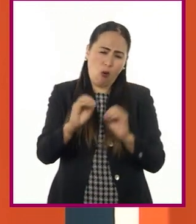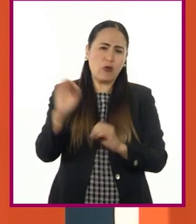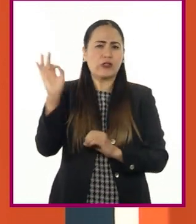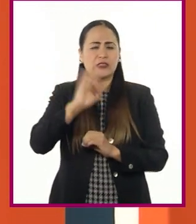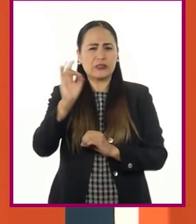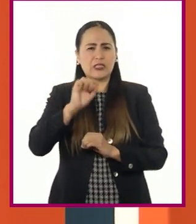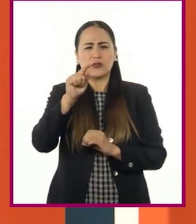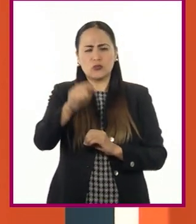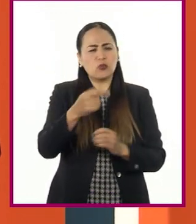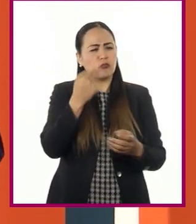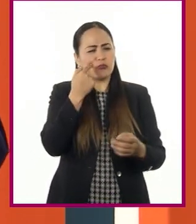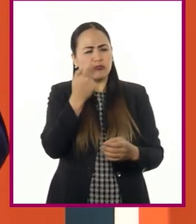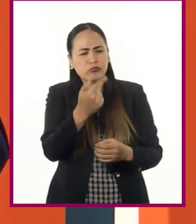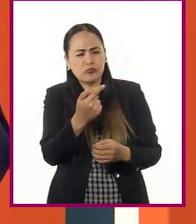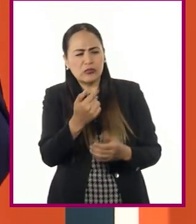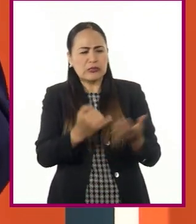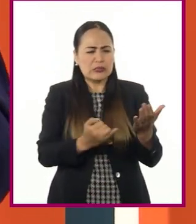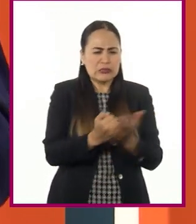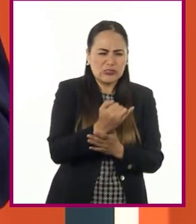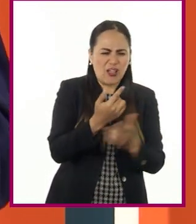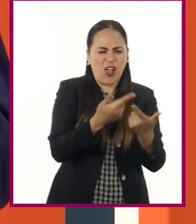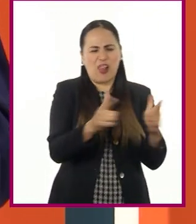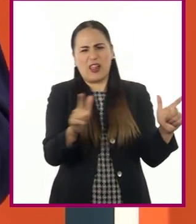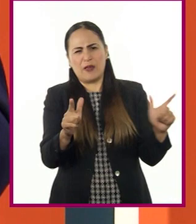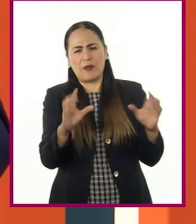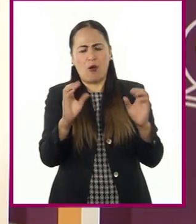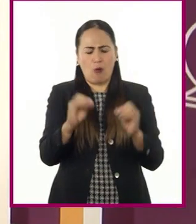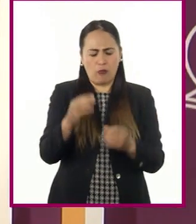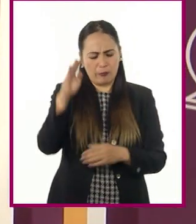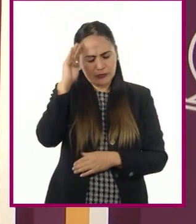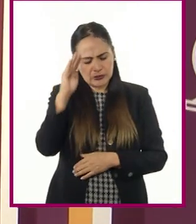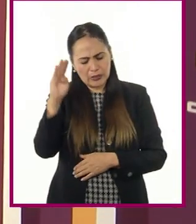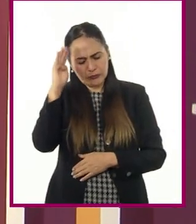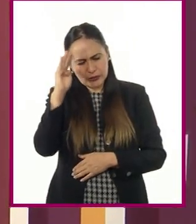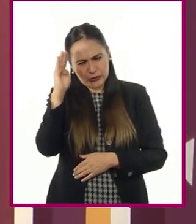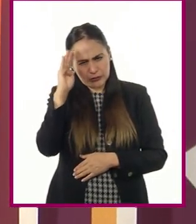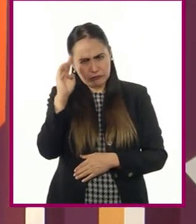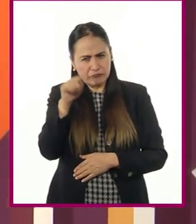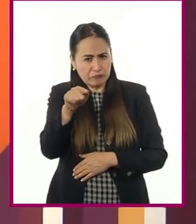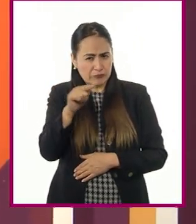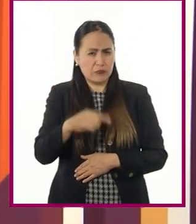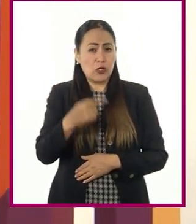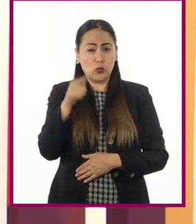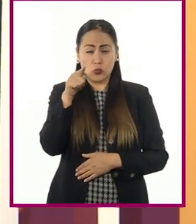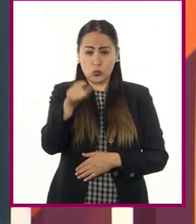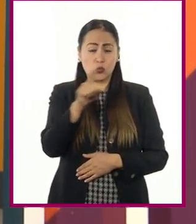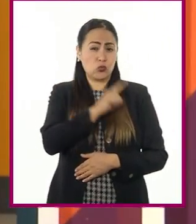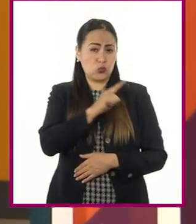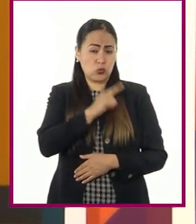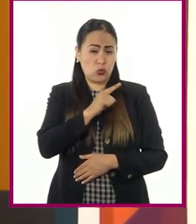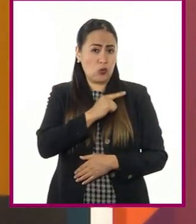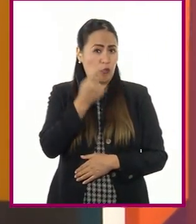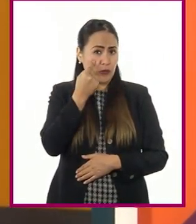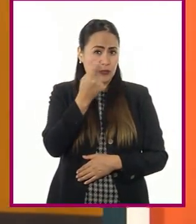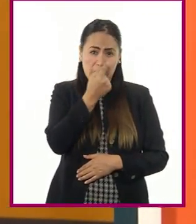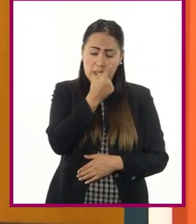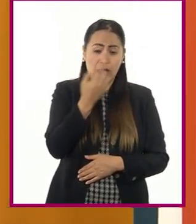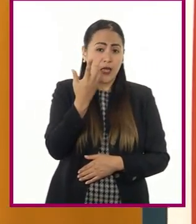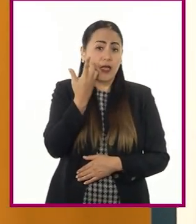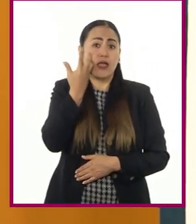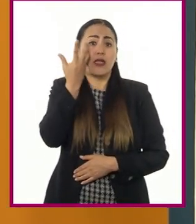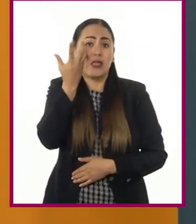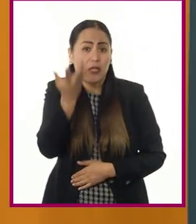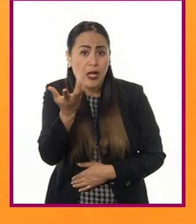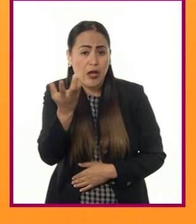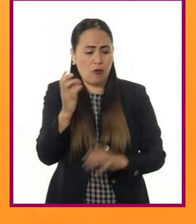te presentan y cómo actuar ante ellas. Aprender a decidir entre lo que quiero y lo que